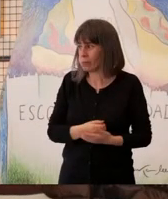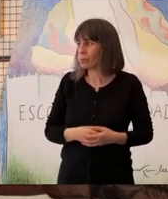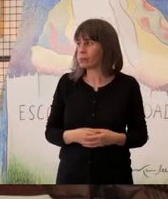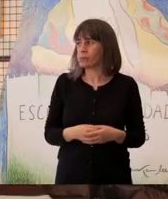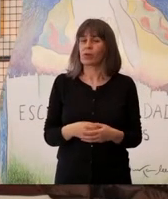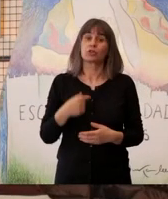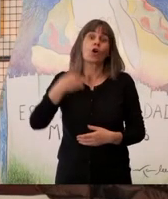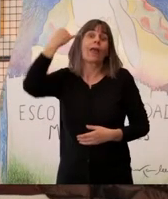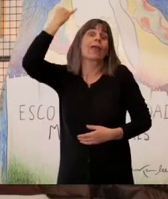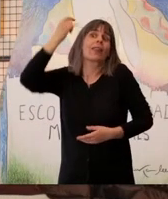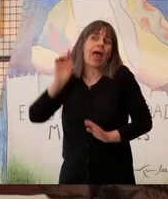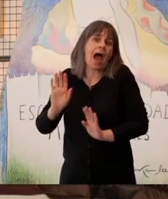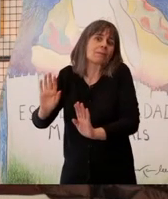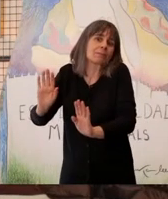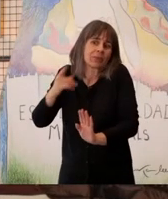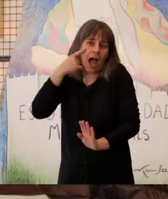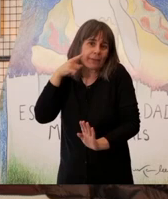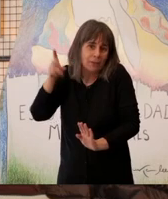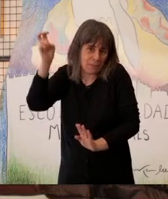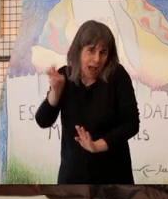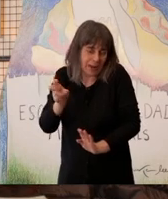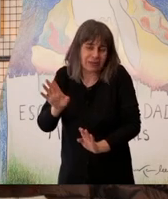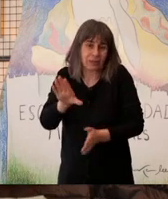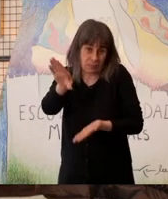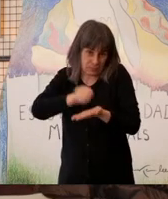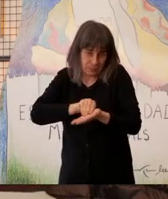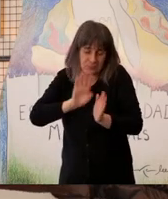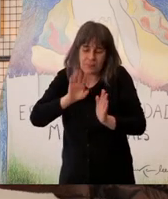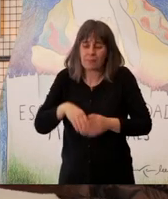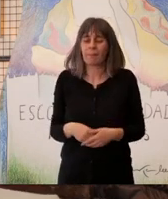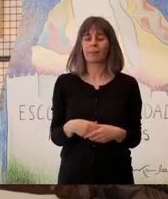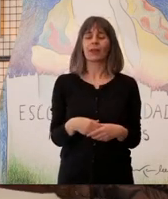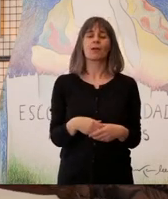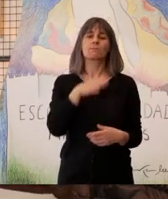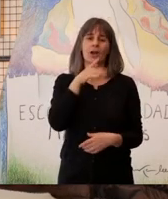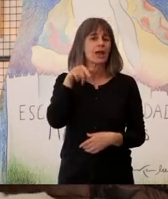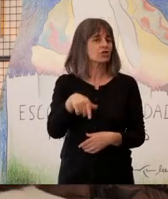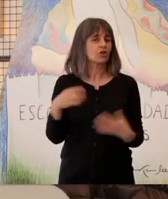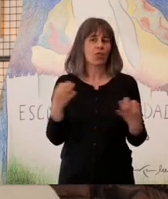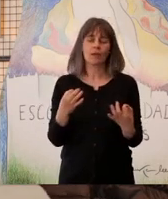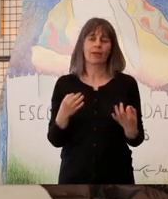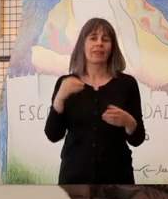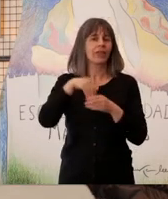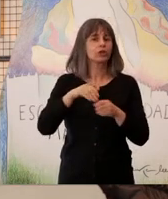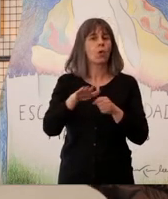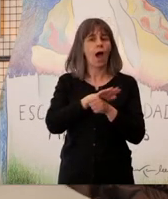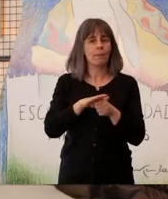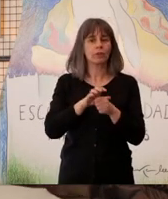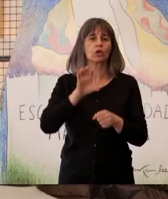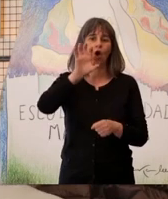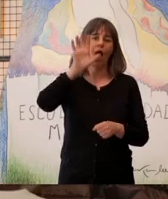te doy una idea Por si por si te sirve no porque efectivamente esto tendría que ser de un ámbito Estatal